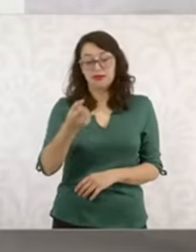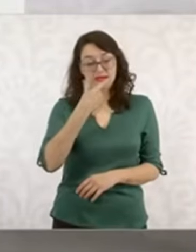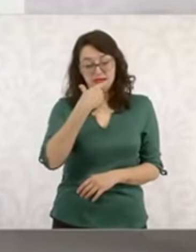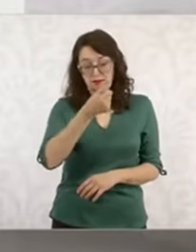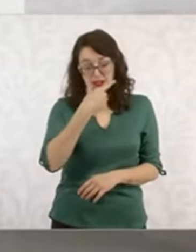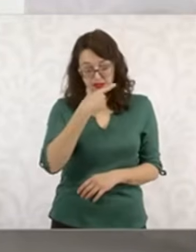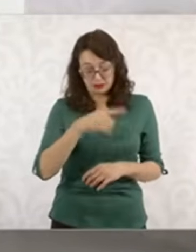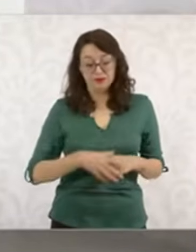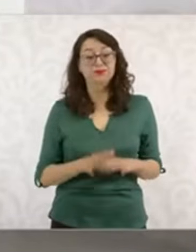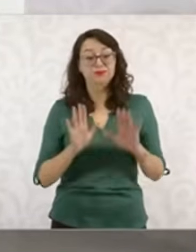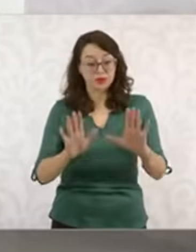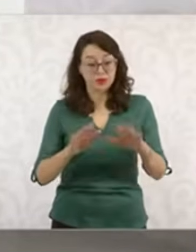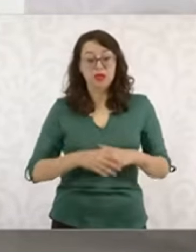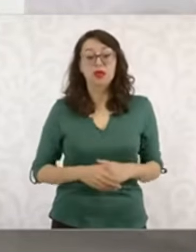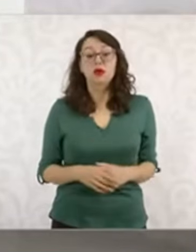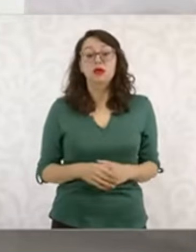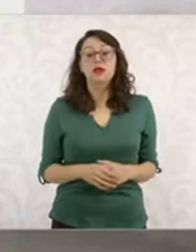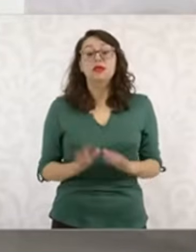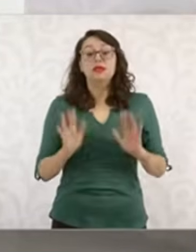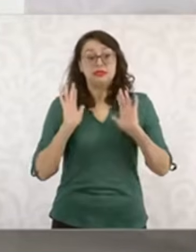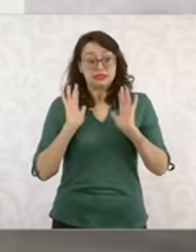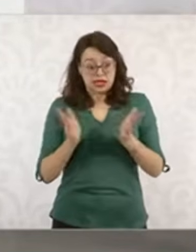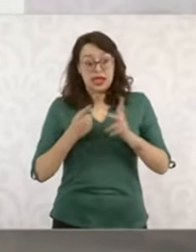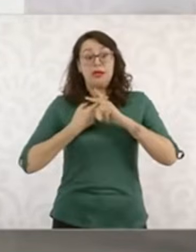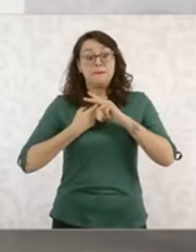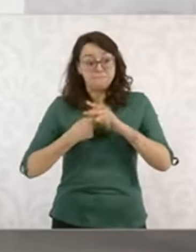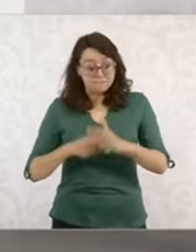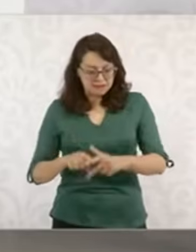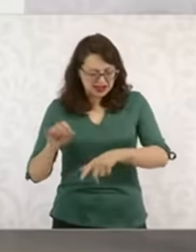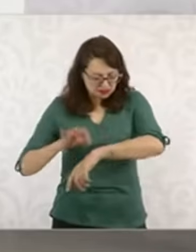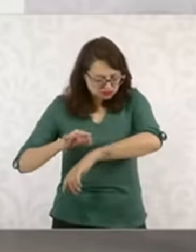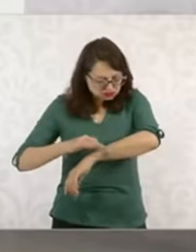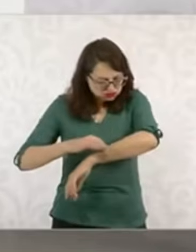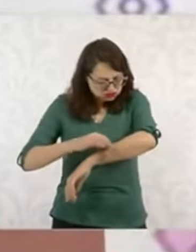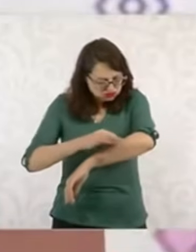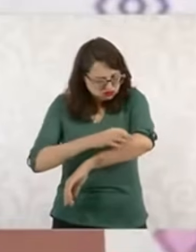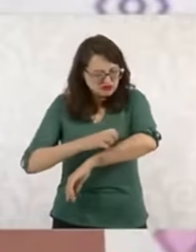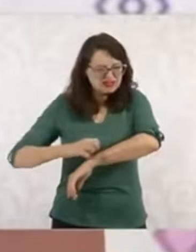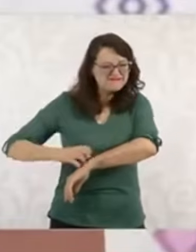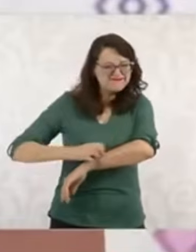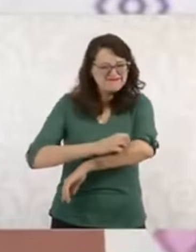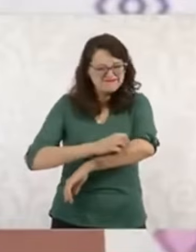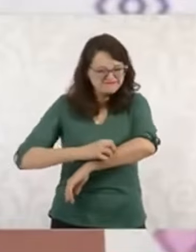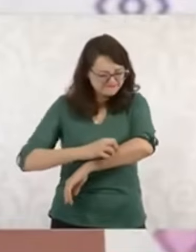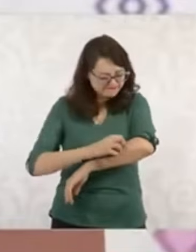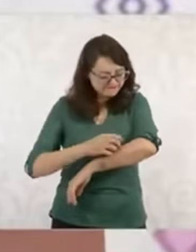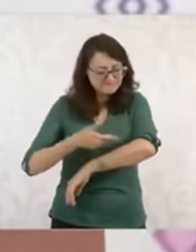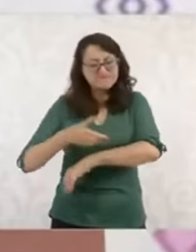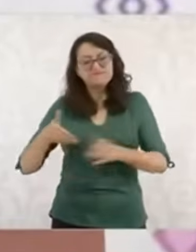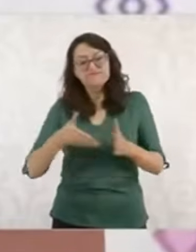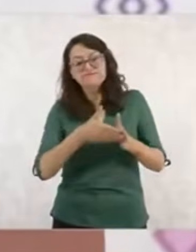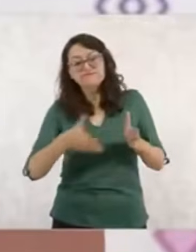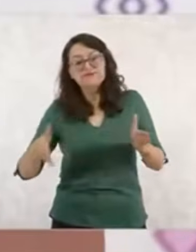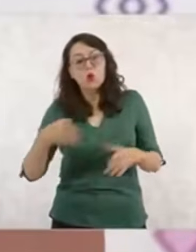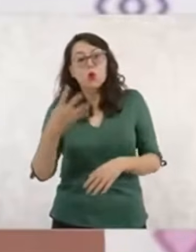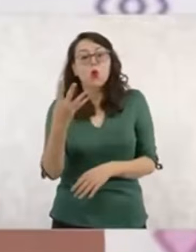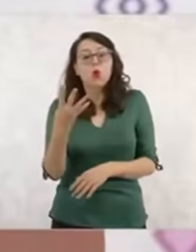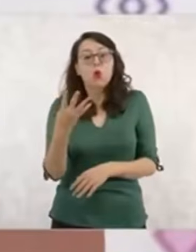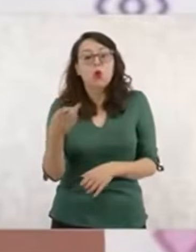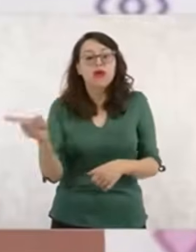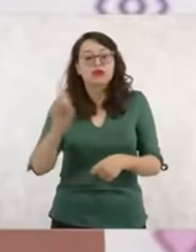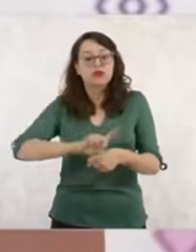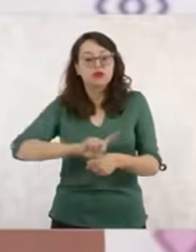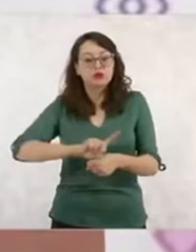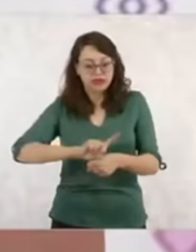que aparecen las ronchitas o salpullido, sabemos que dura 4 días